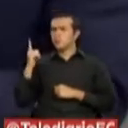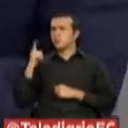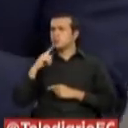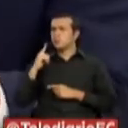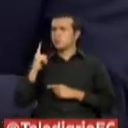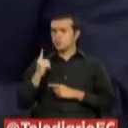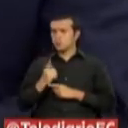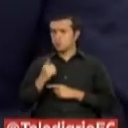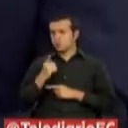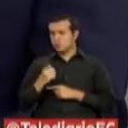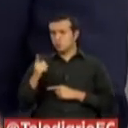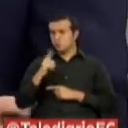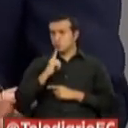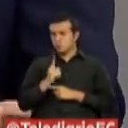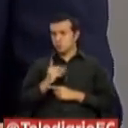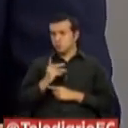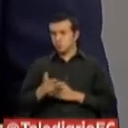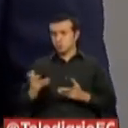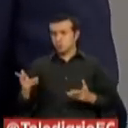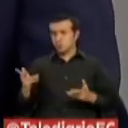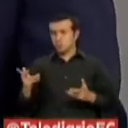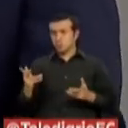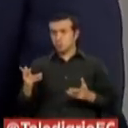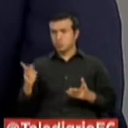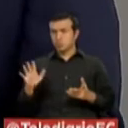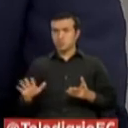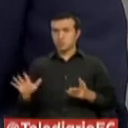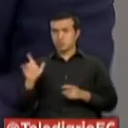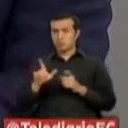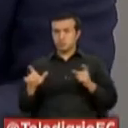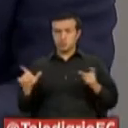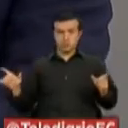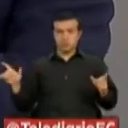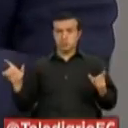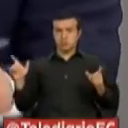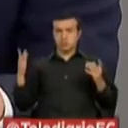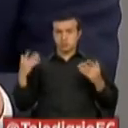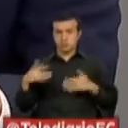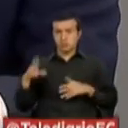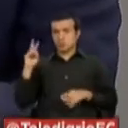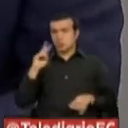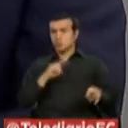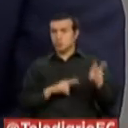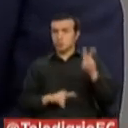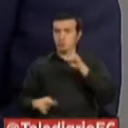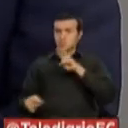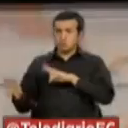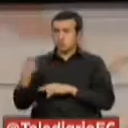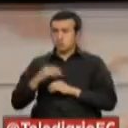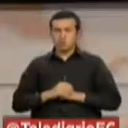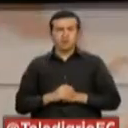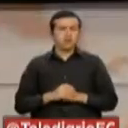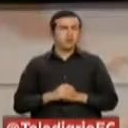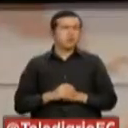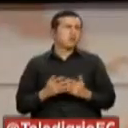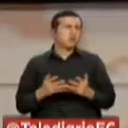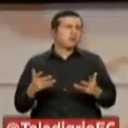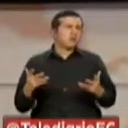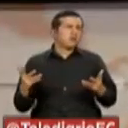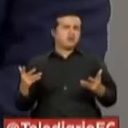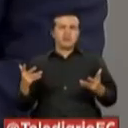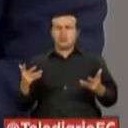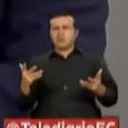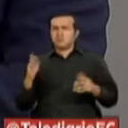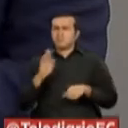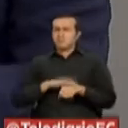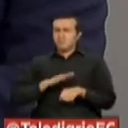consecuencias serán aquellas a las que podríamos aspirar los ciudadanos como resultado de esta evaluación. Mire, sí. Porque la determinación